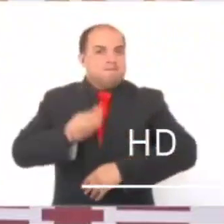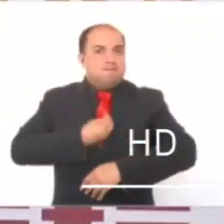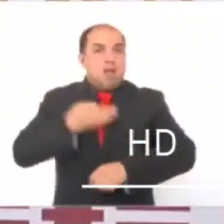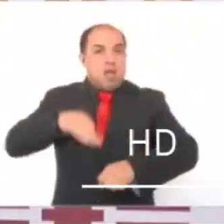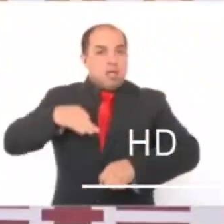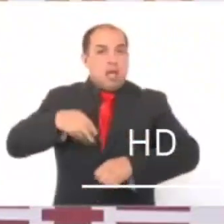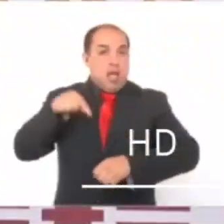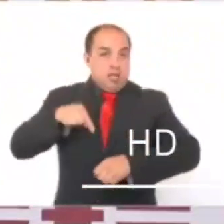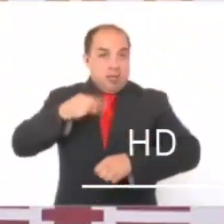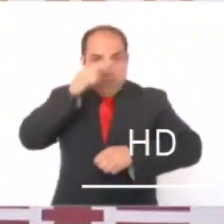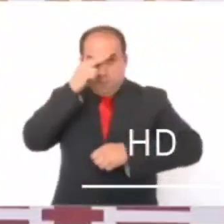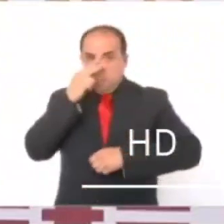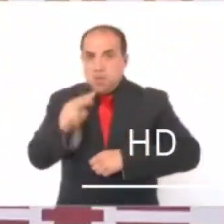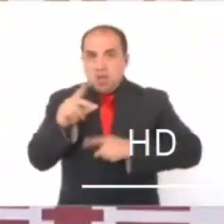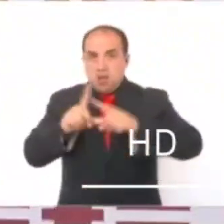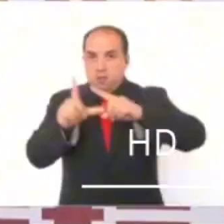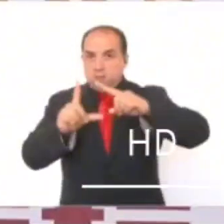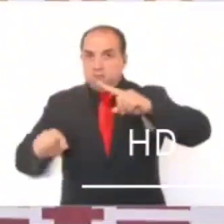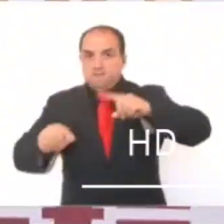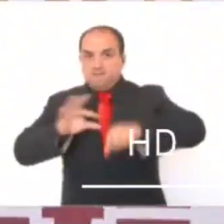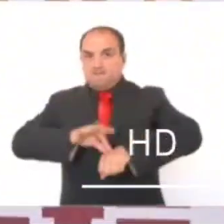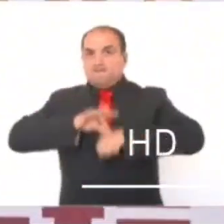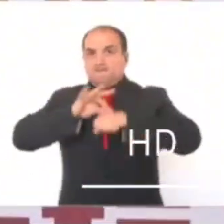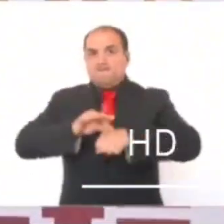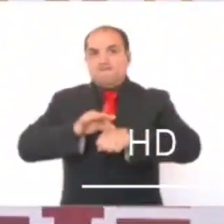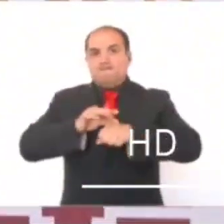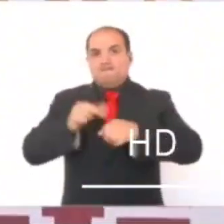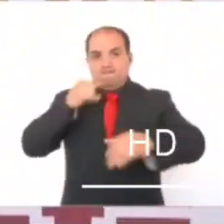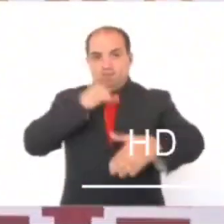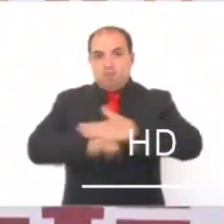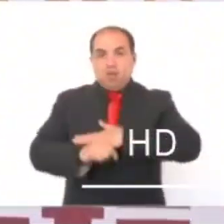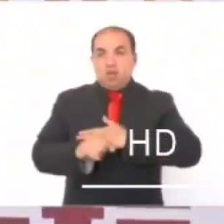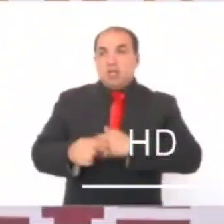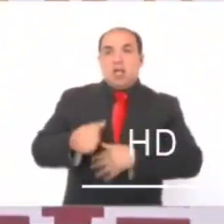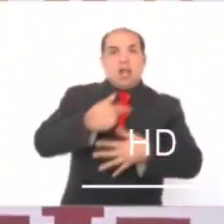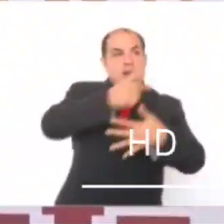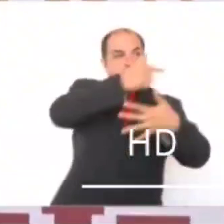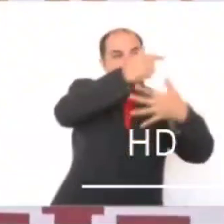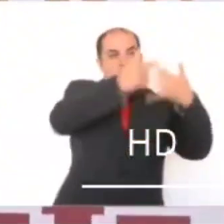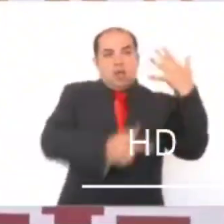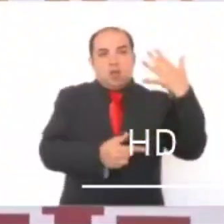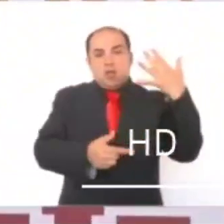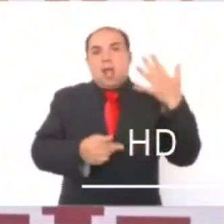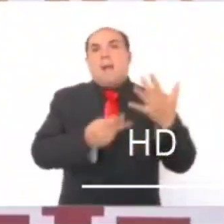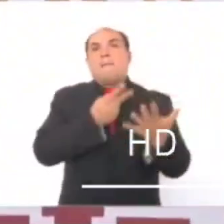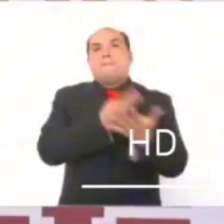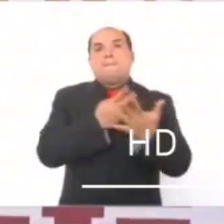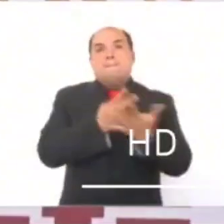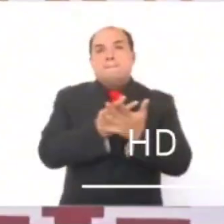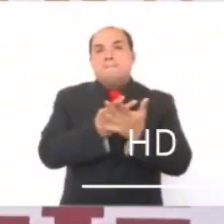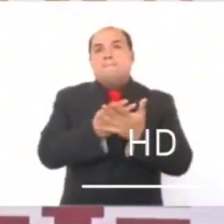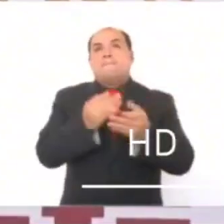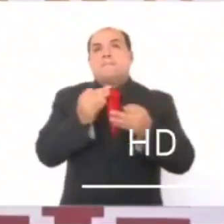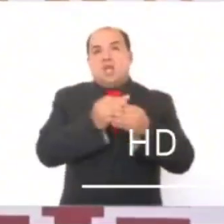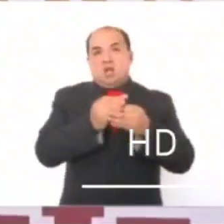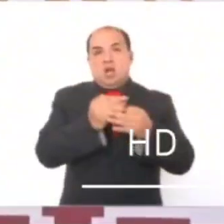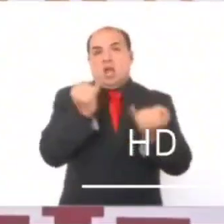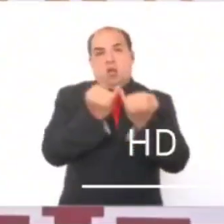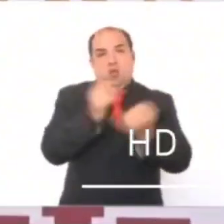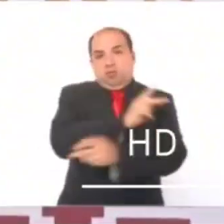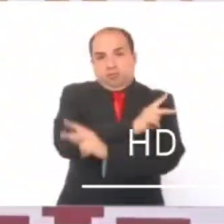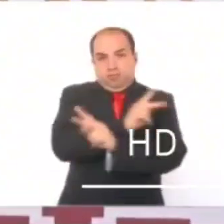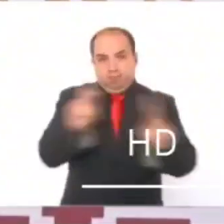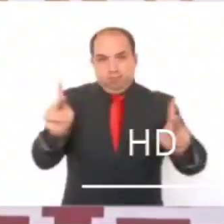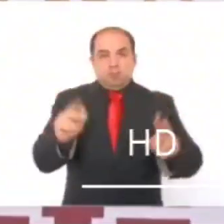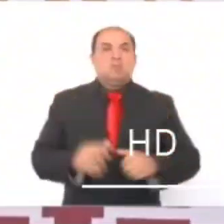este México verdadero y profundo. Todas ellas con piel de bronce, así como ustedes. Es